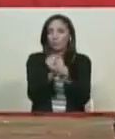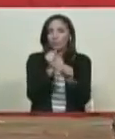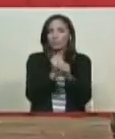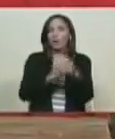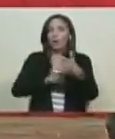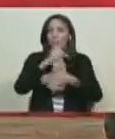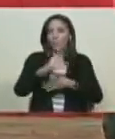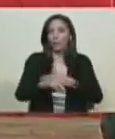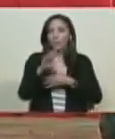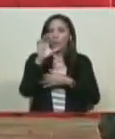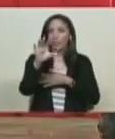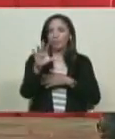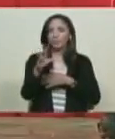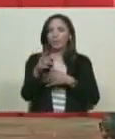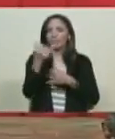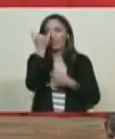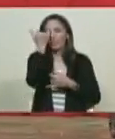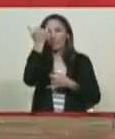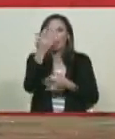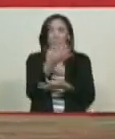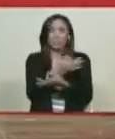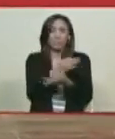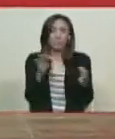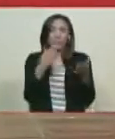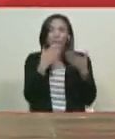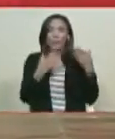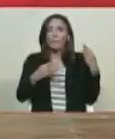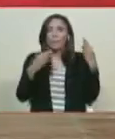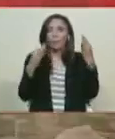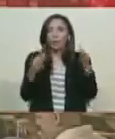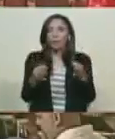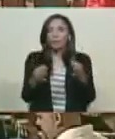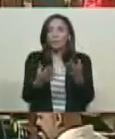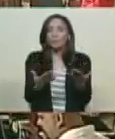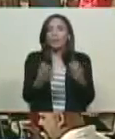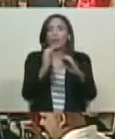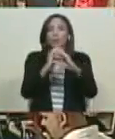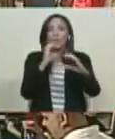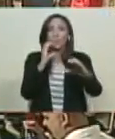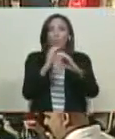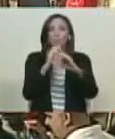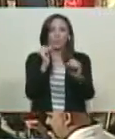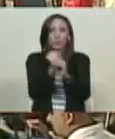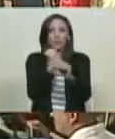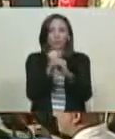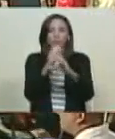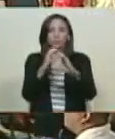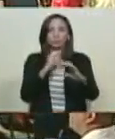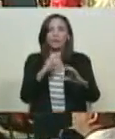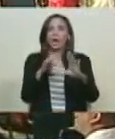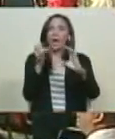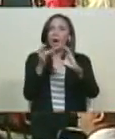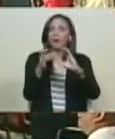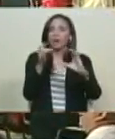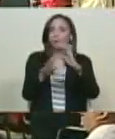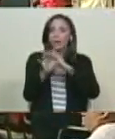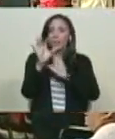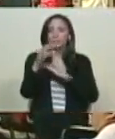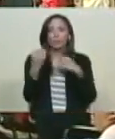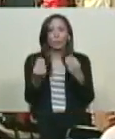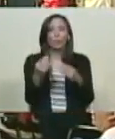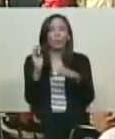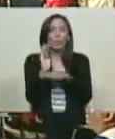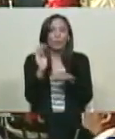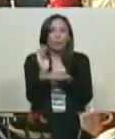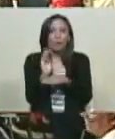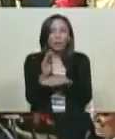Patria ustedes hayan propuesto que los transportistas del país se cree un programa especial de protección